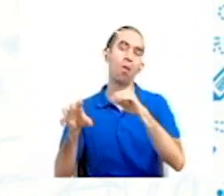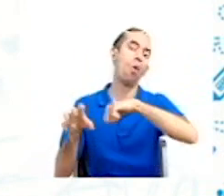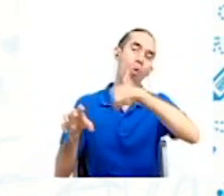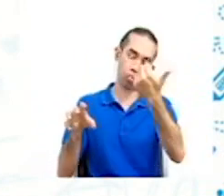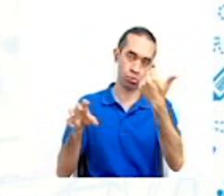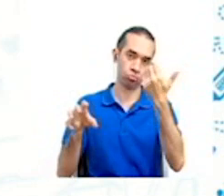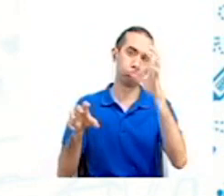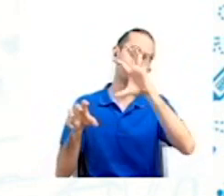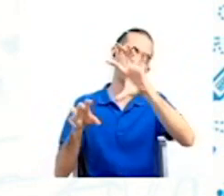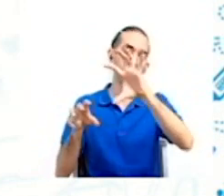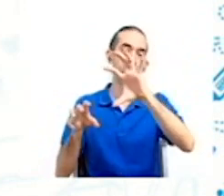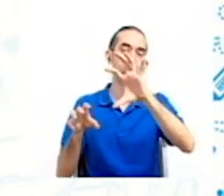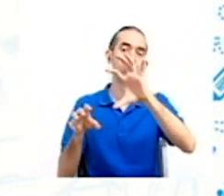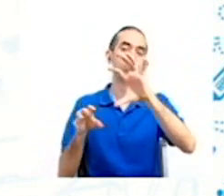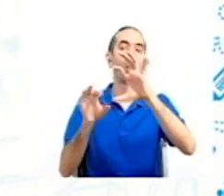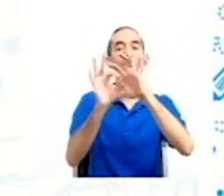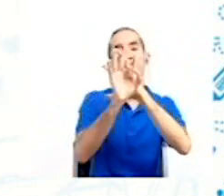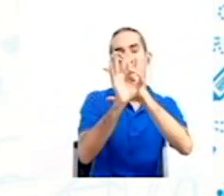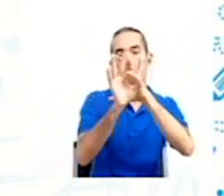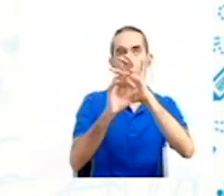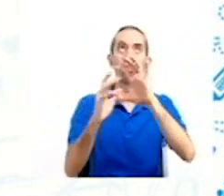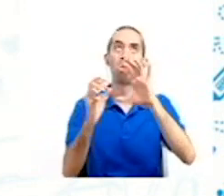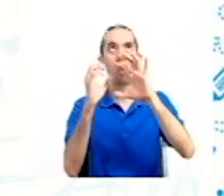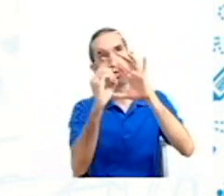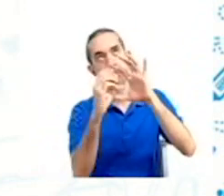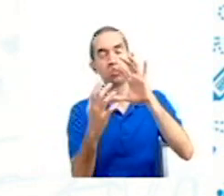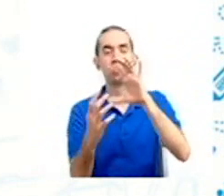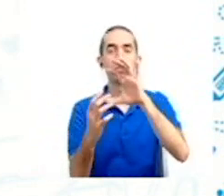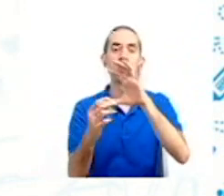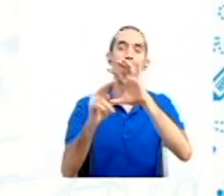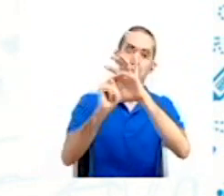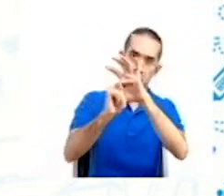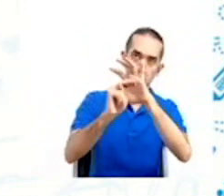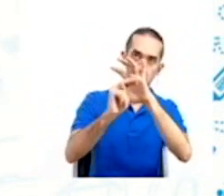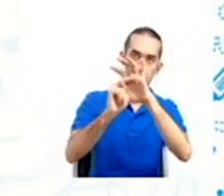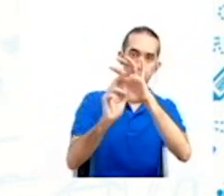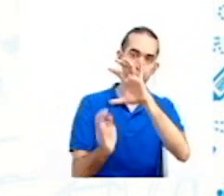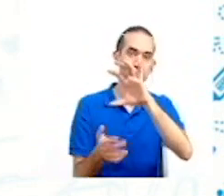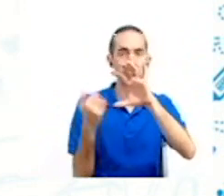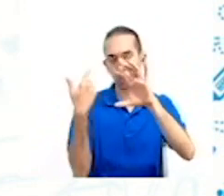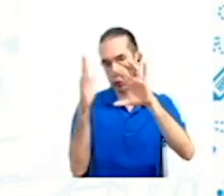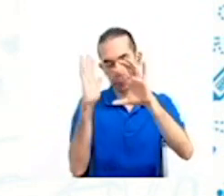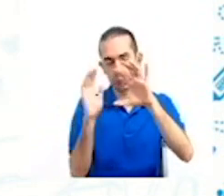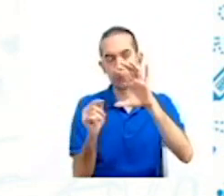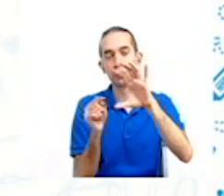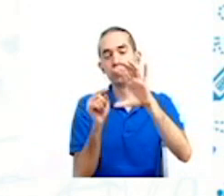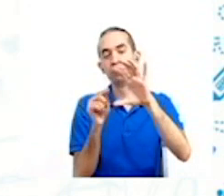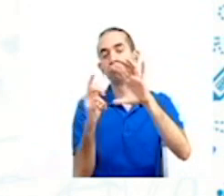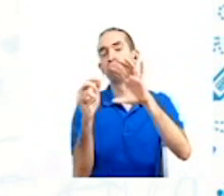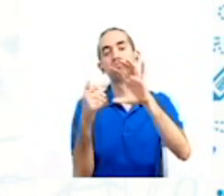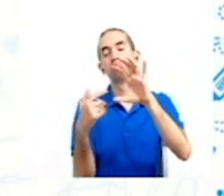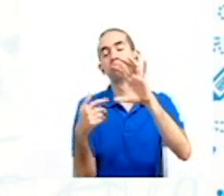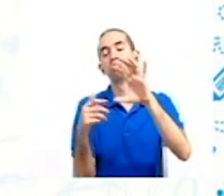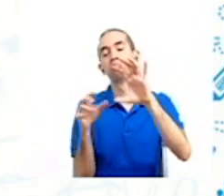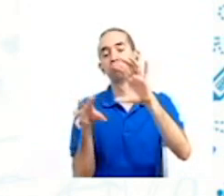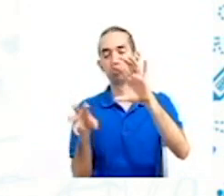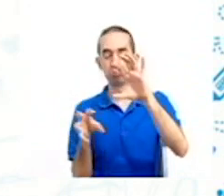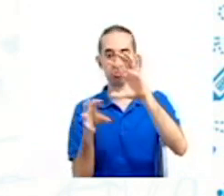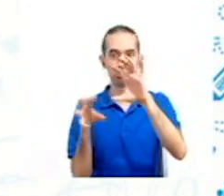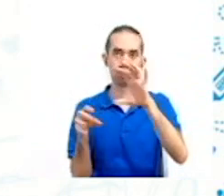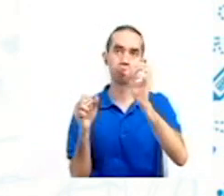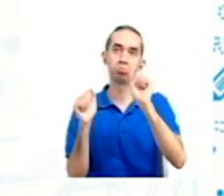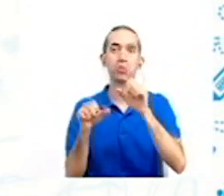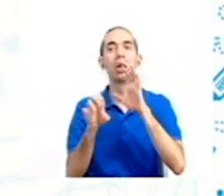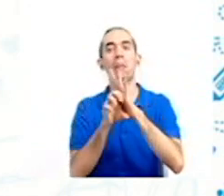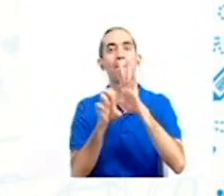átomo que tendría que ser o flúor, o oxígeno, o nitrógeno. Entonces, ¿cuál molécula podemos